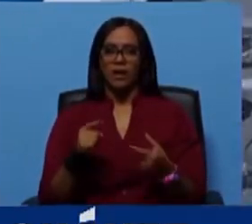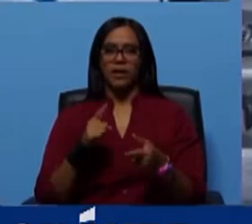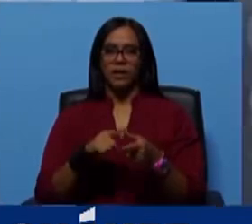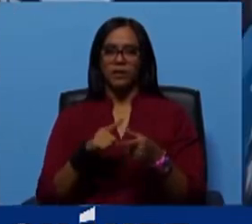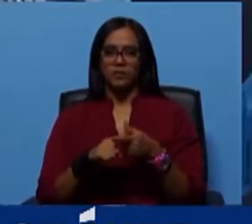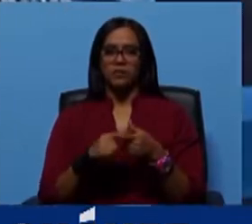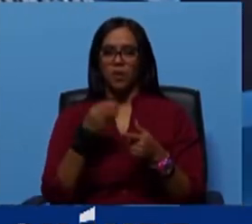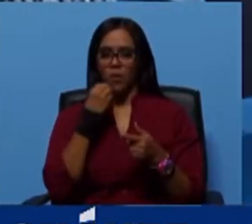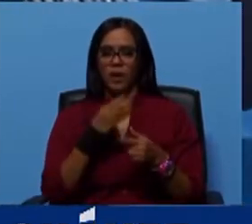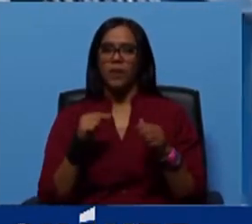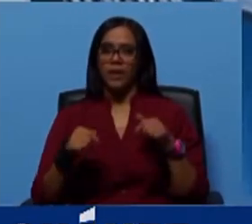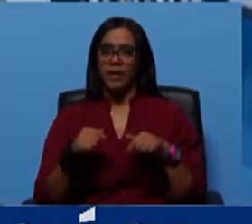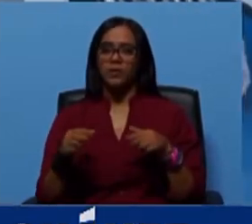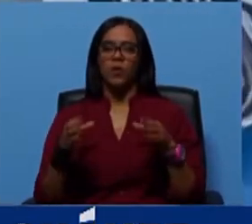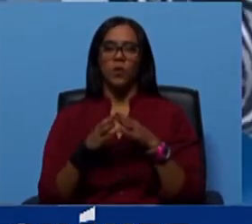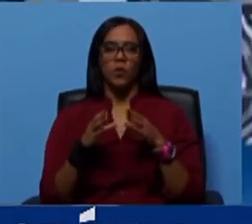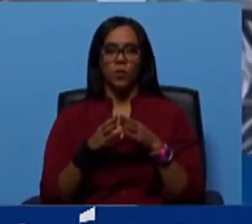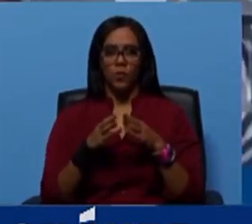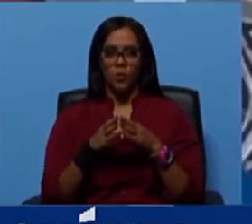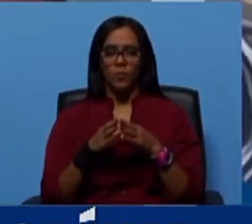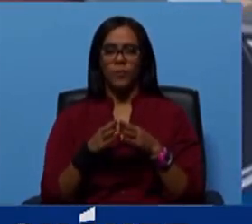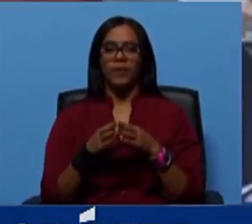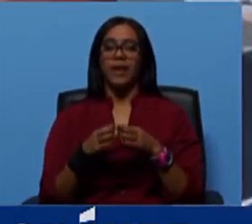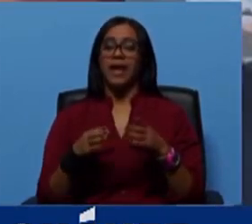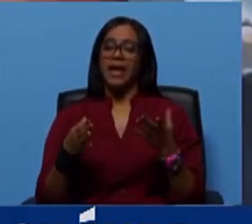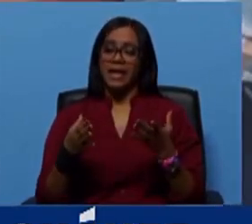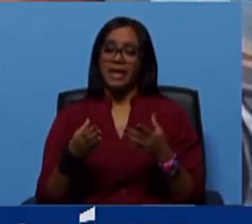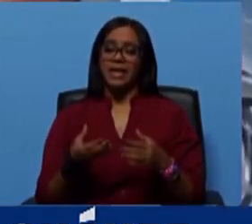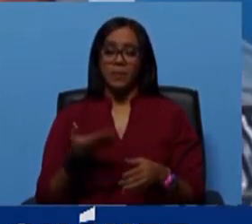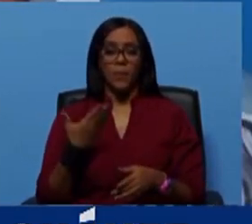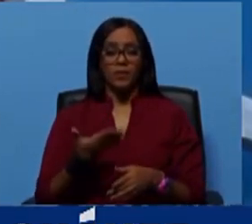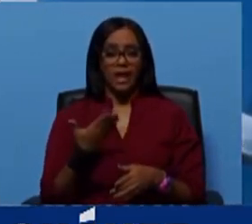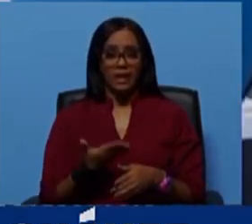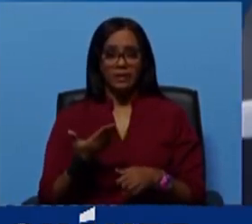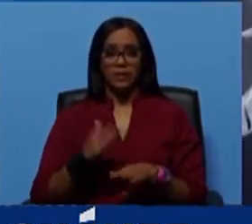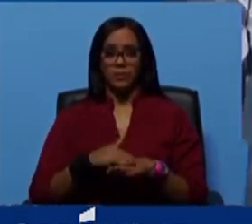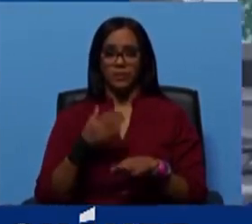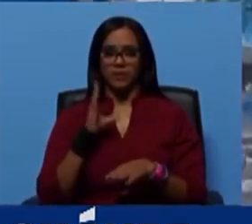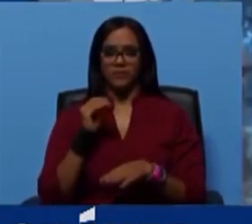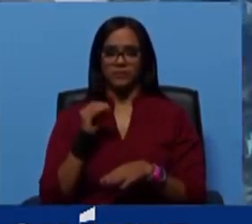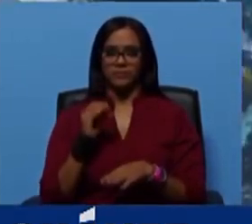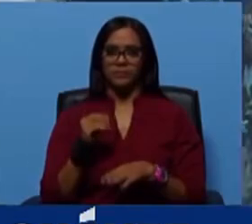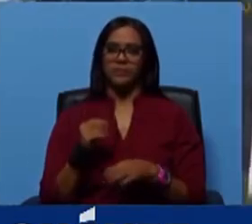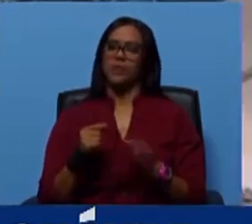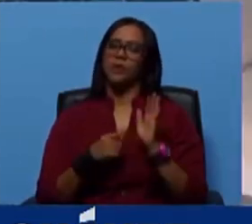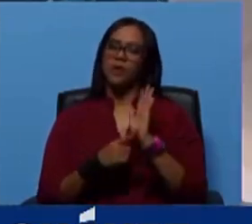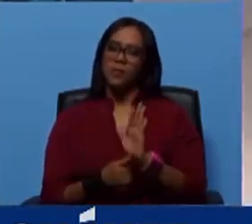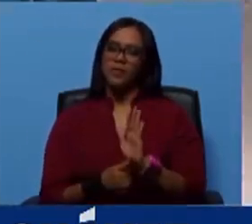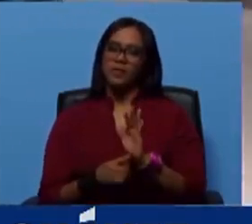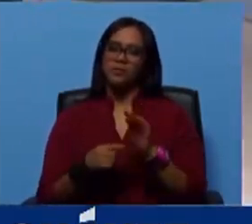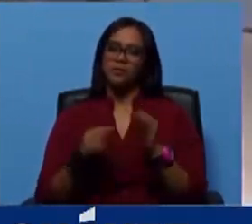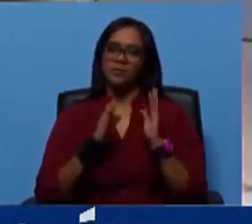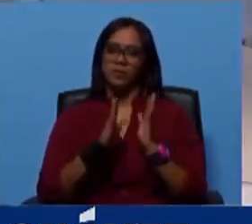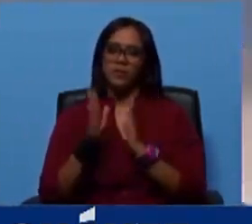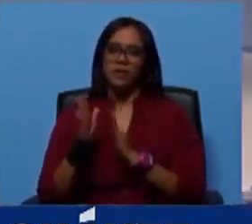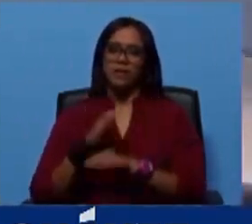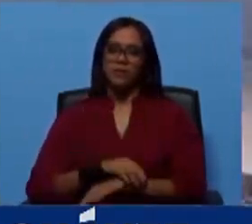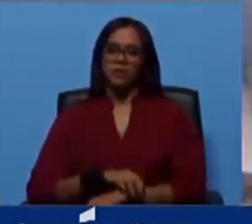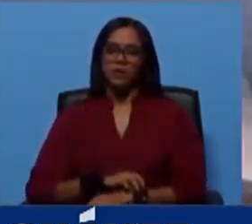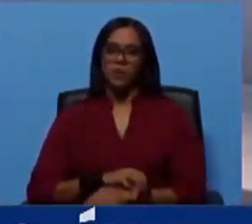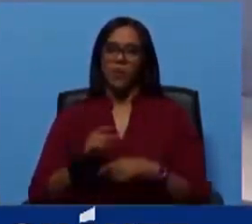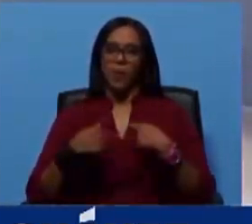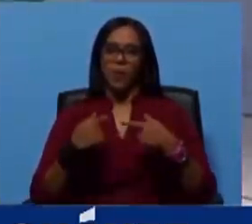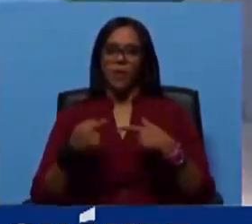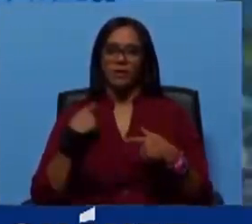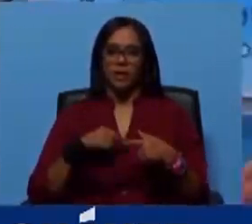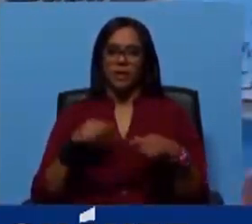esto es un sector emblemático porque además si hay que, hay que hablar de una demostración de organización popular, tenemos el sector